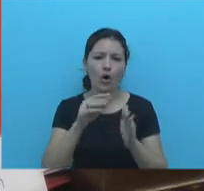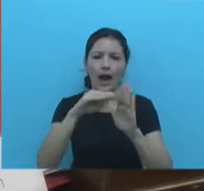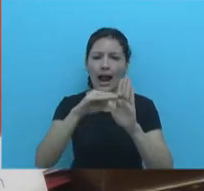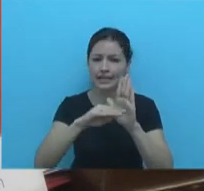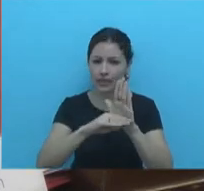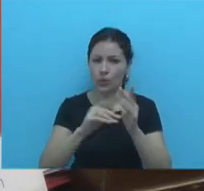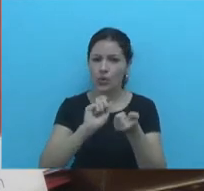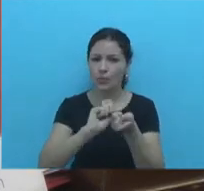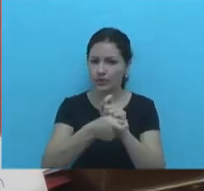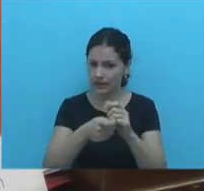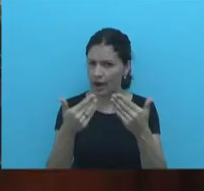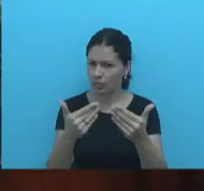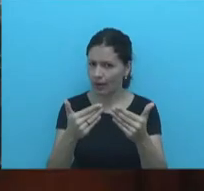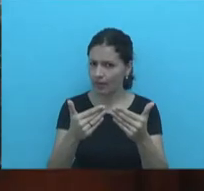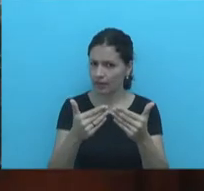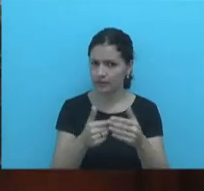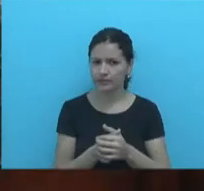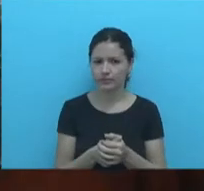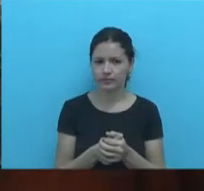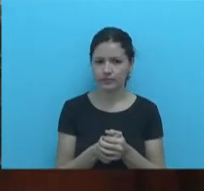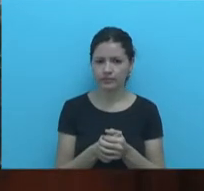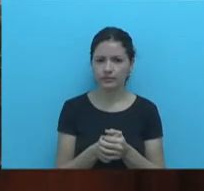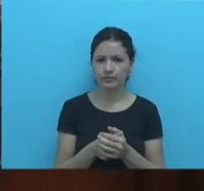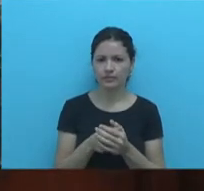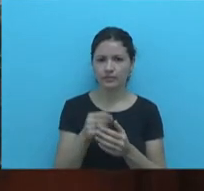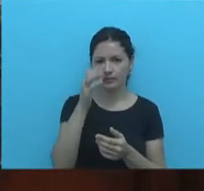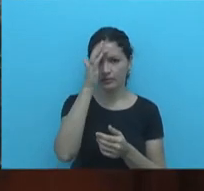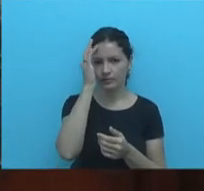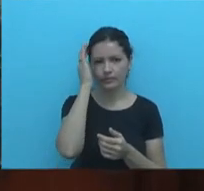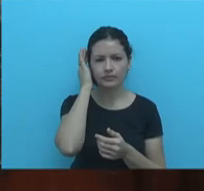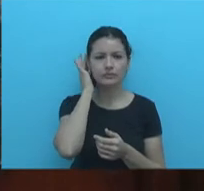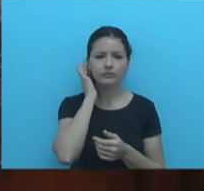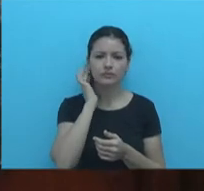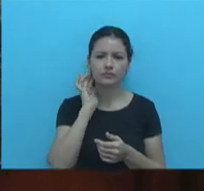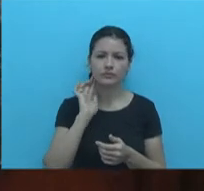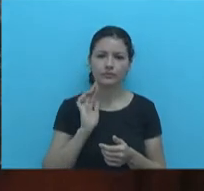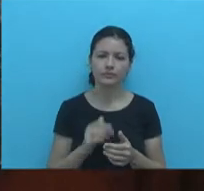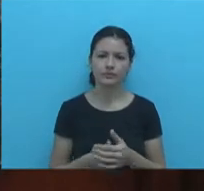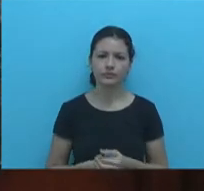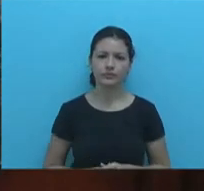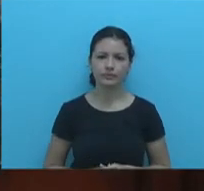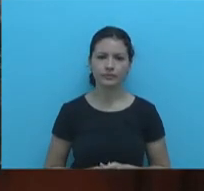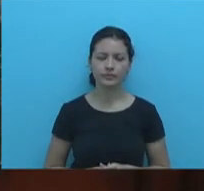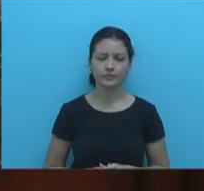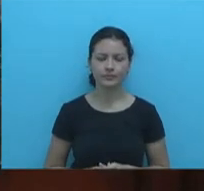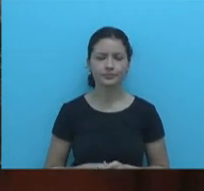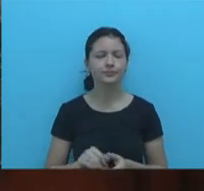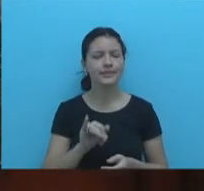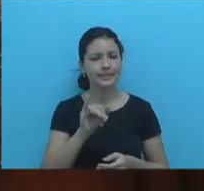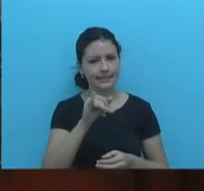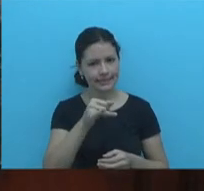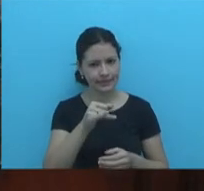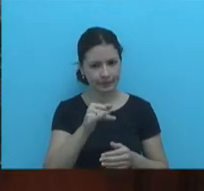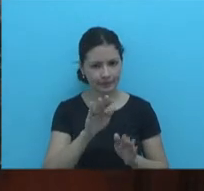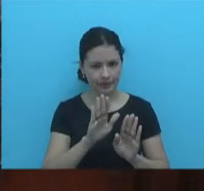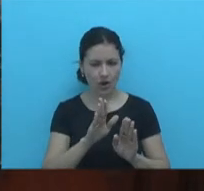modifiquen. Pues tienen que tener, se hace otro dictamen, son dictámenes por minoría. Sí, tendríamos que, si